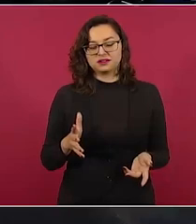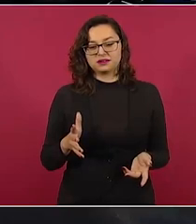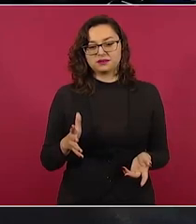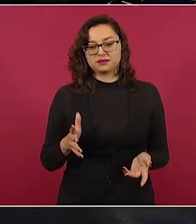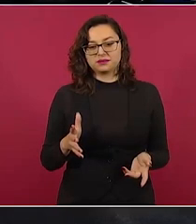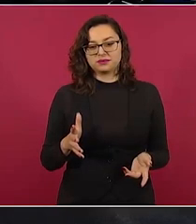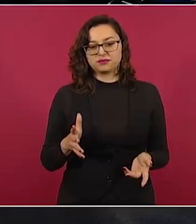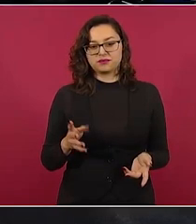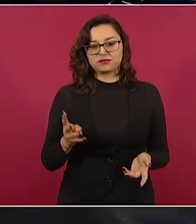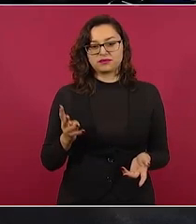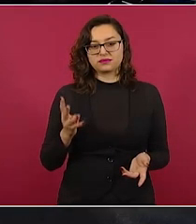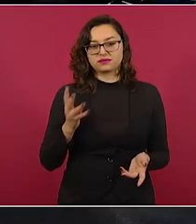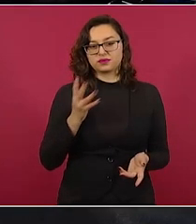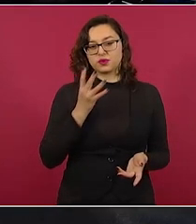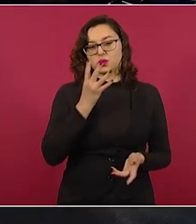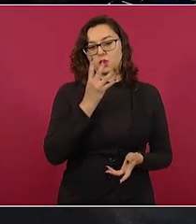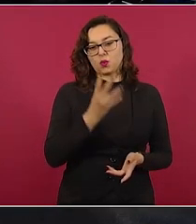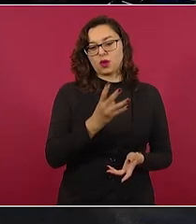de